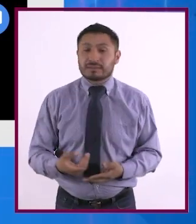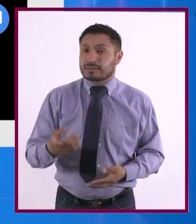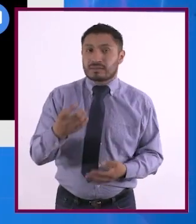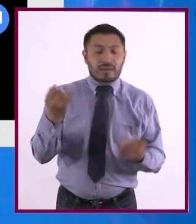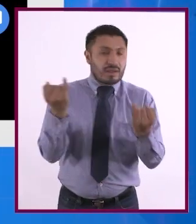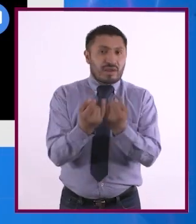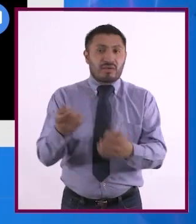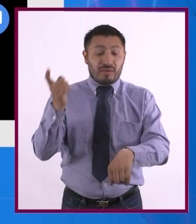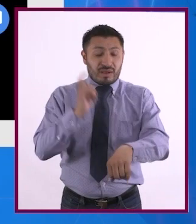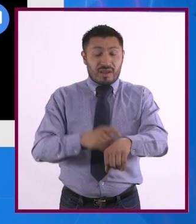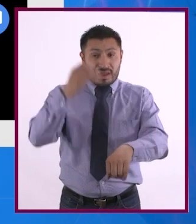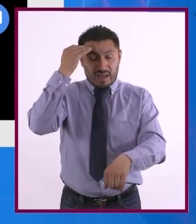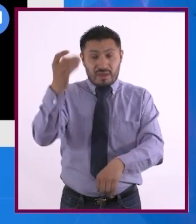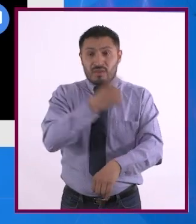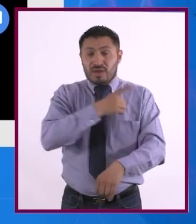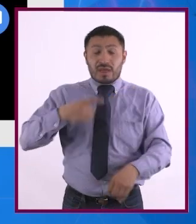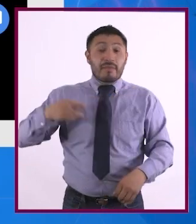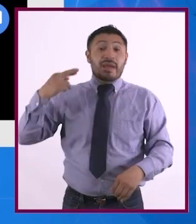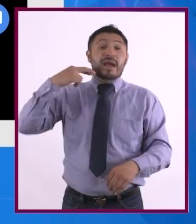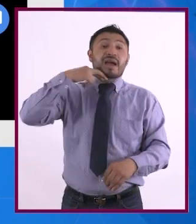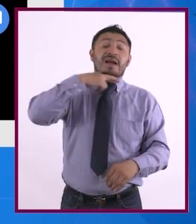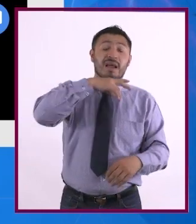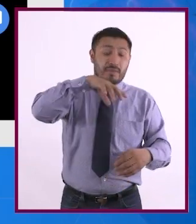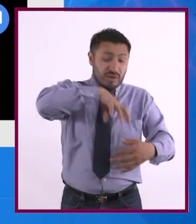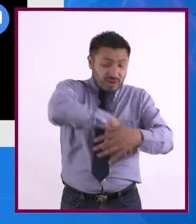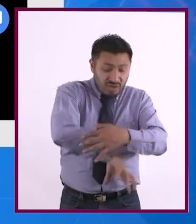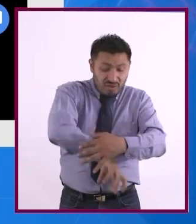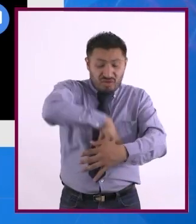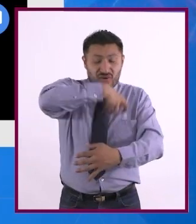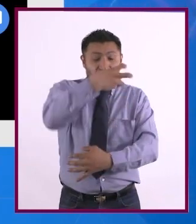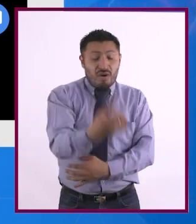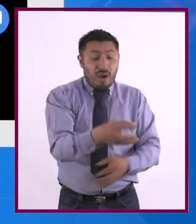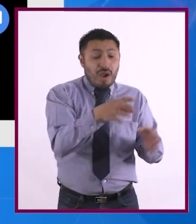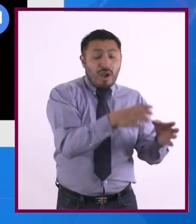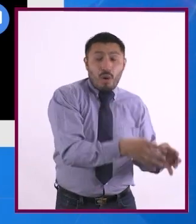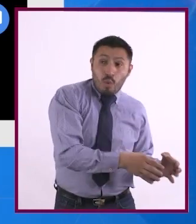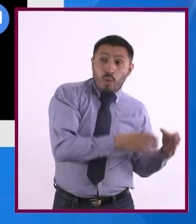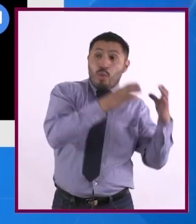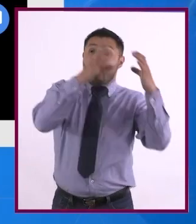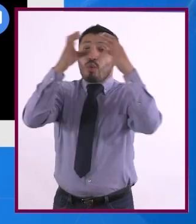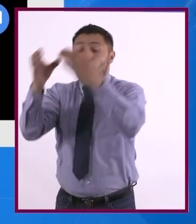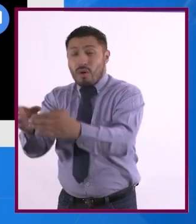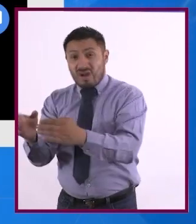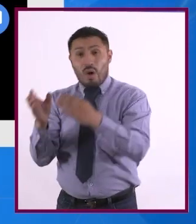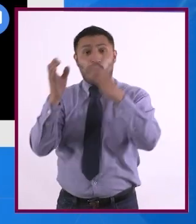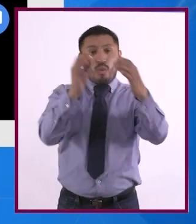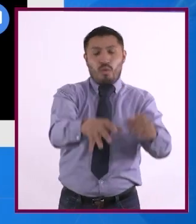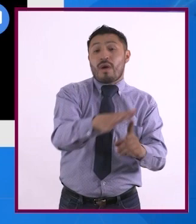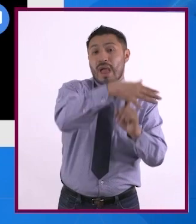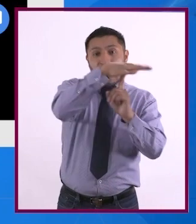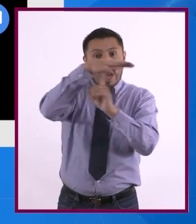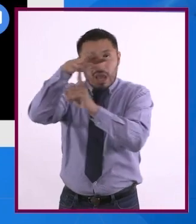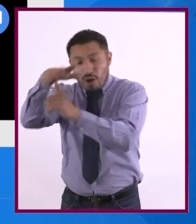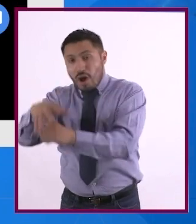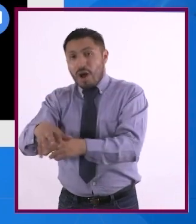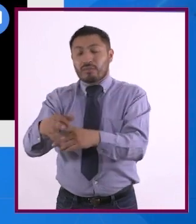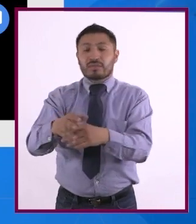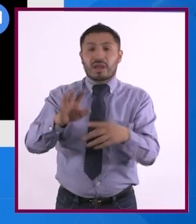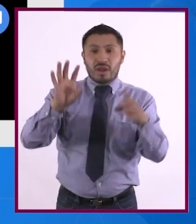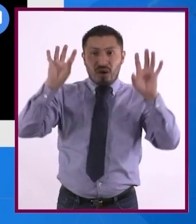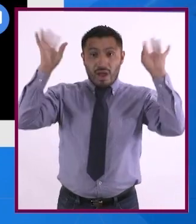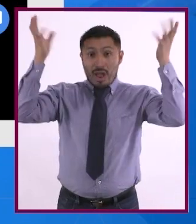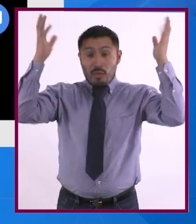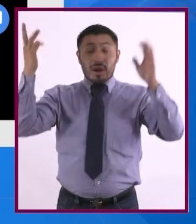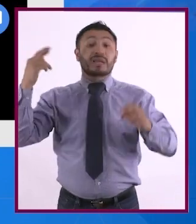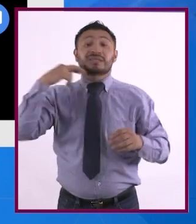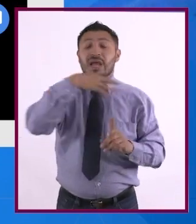especiales y no contamos con esa infraestructura en México. No estoy diciendo que no lo haya, solo estoy diciendo que no se da tan frecuentemente como